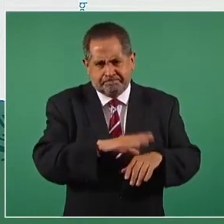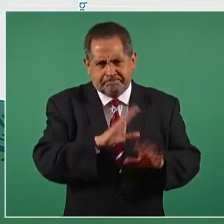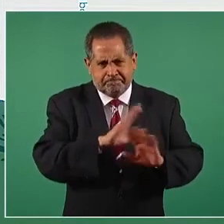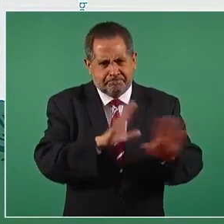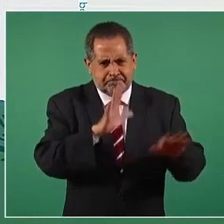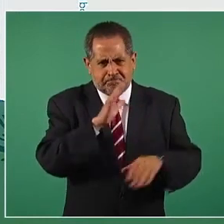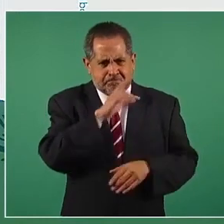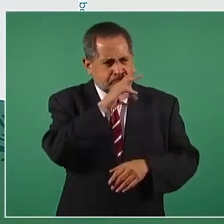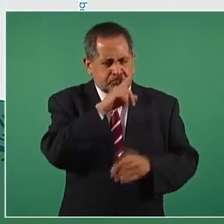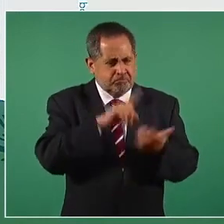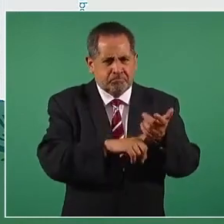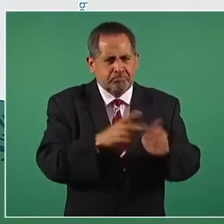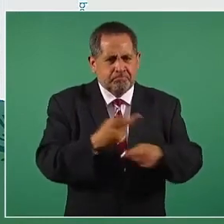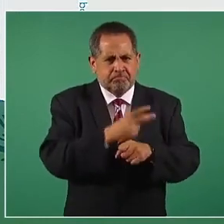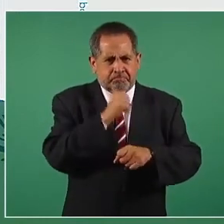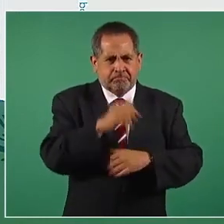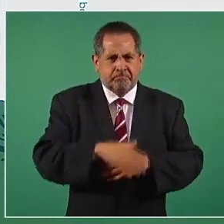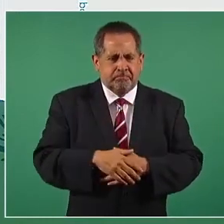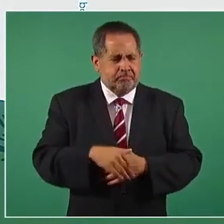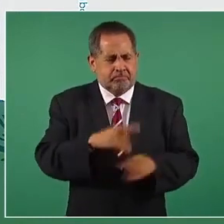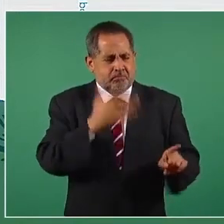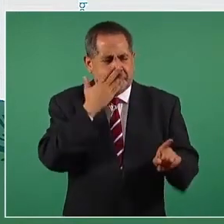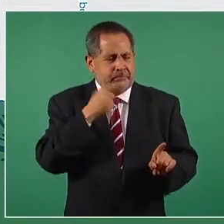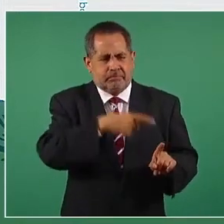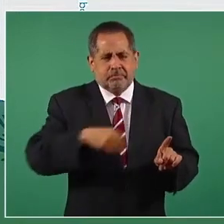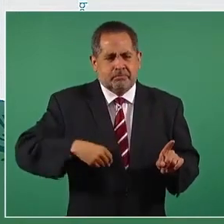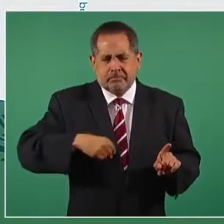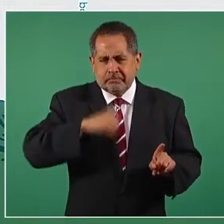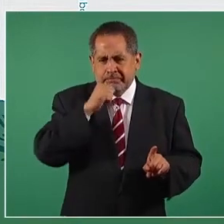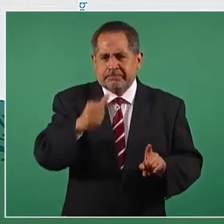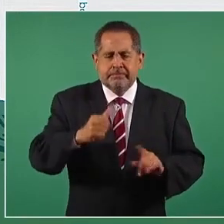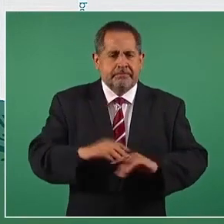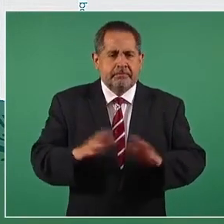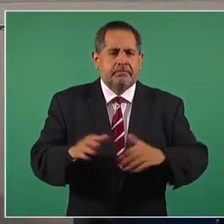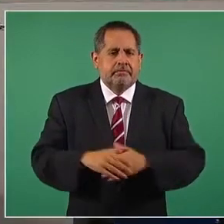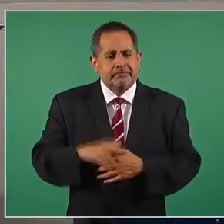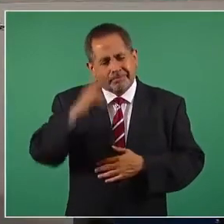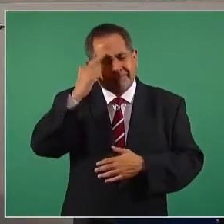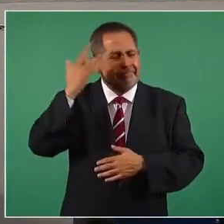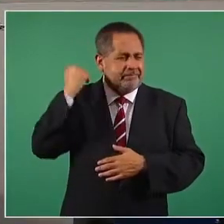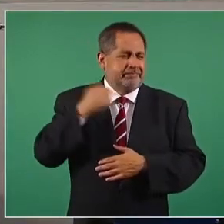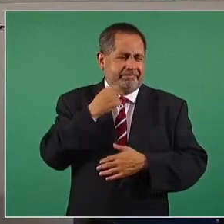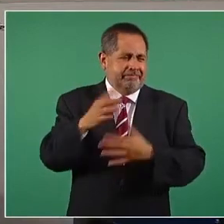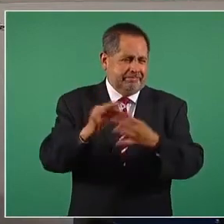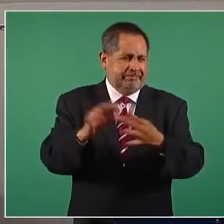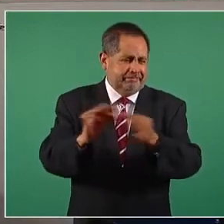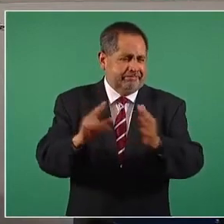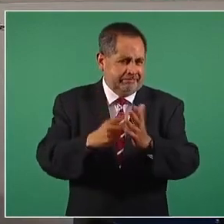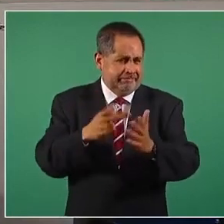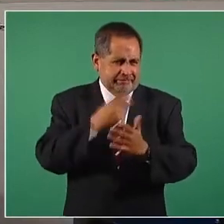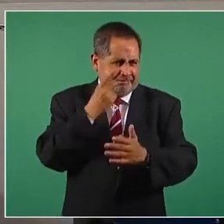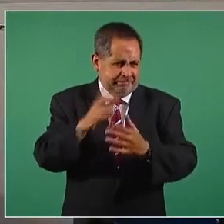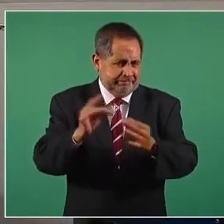tú no te preocupes, tú no tienes la culpa. Ya les he platicado de